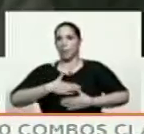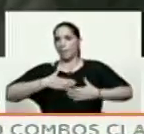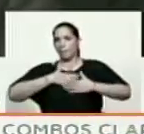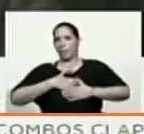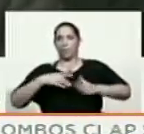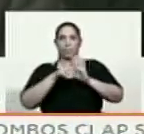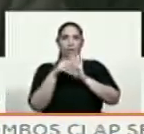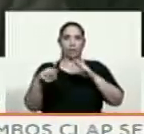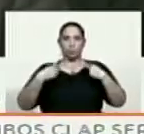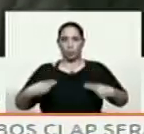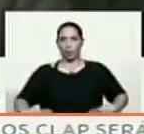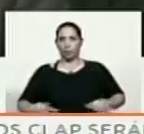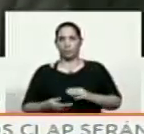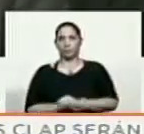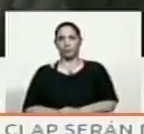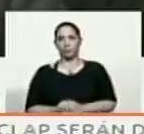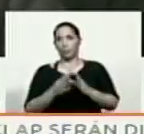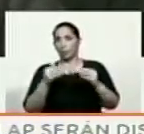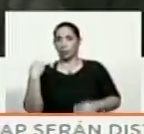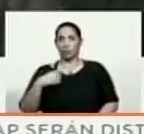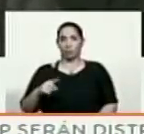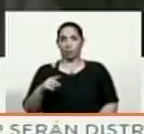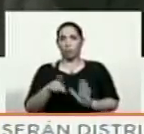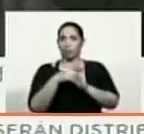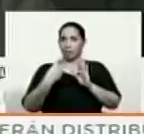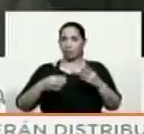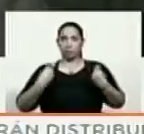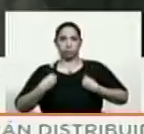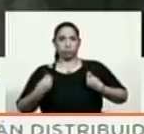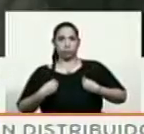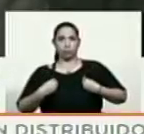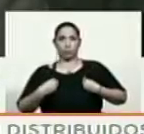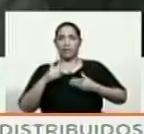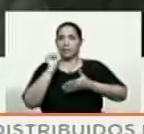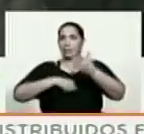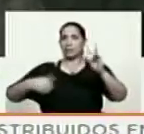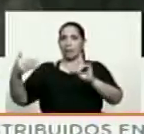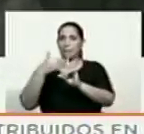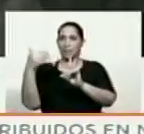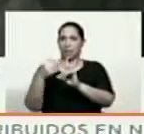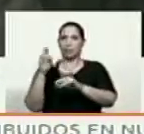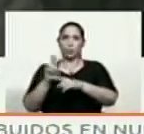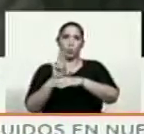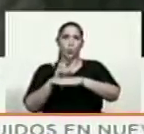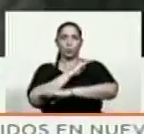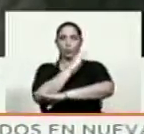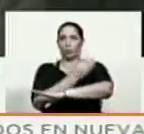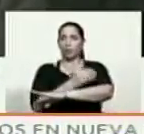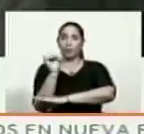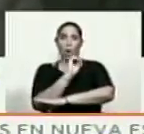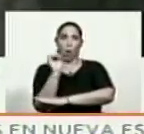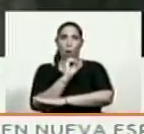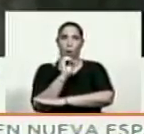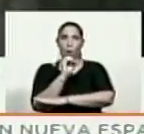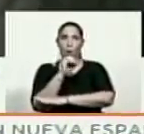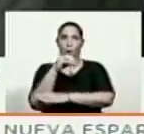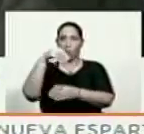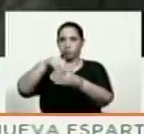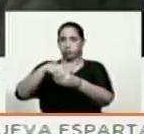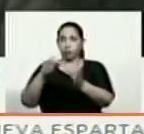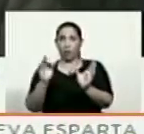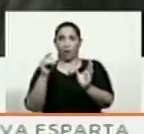derechos humanos. Todos tenemos derecho a vivir sin la amenaza del uso de la fuerza o la aplicación de medidas